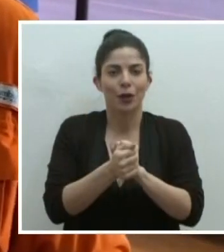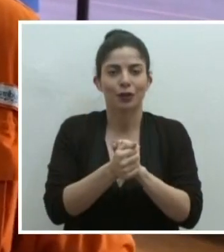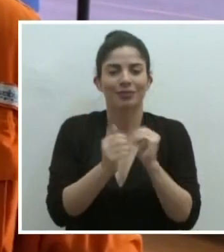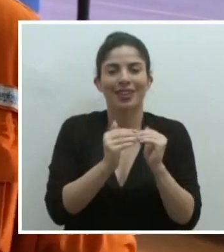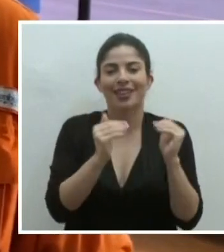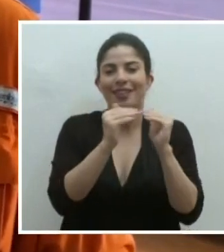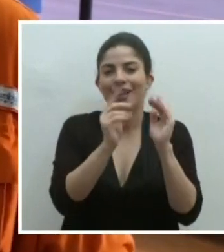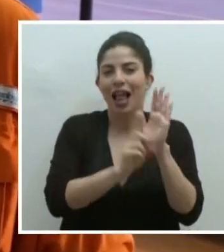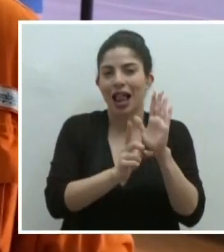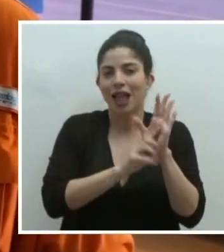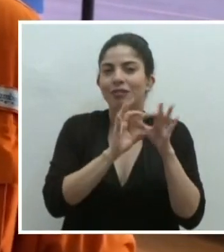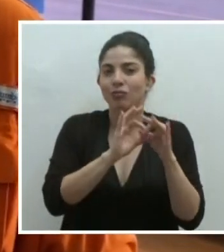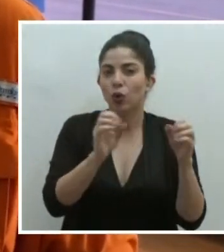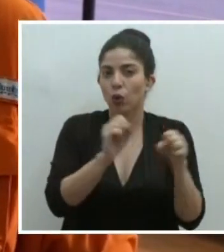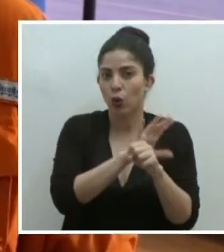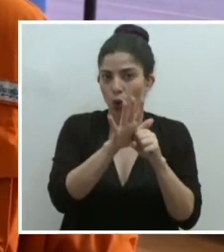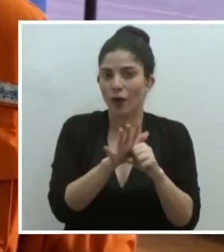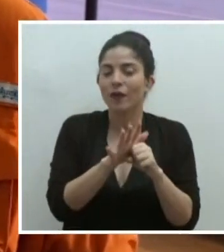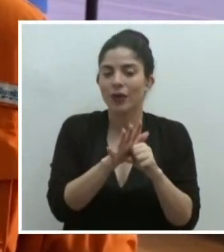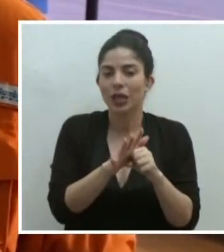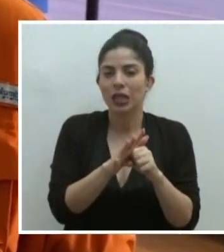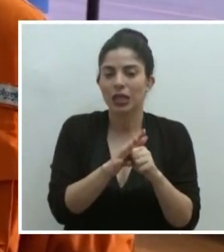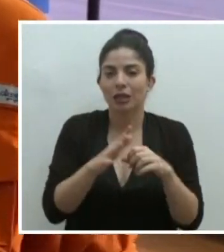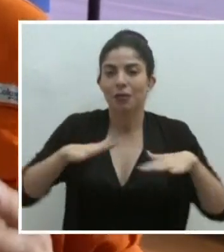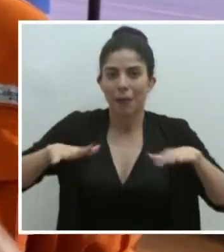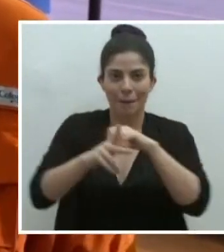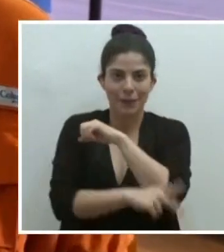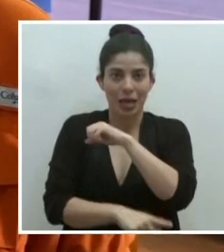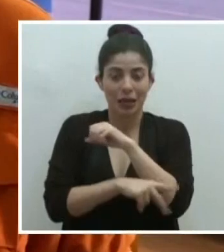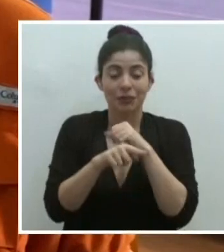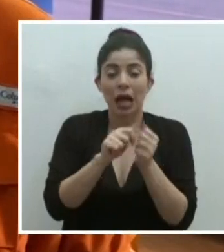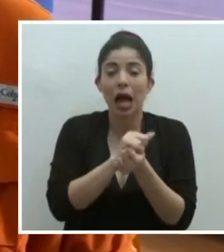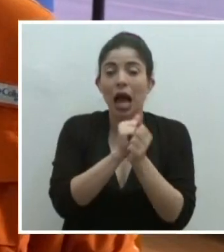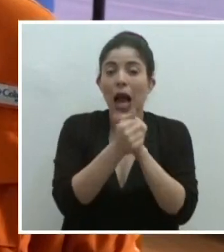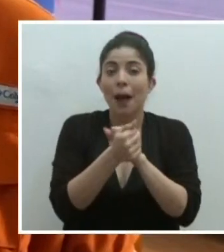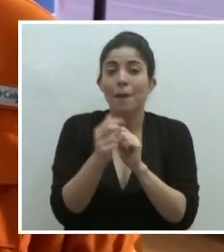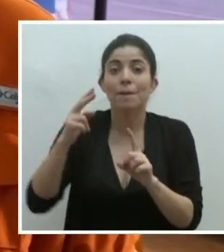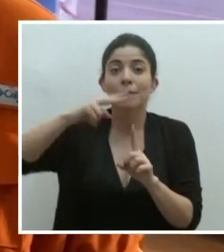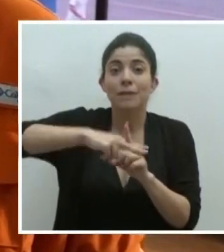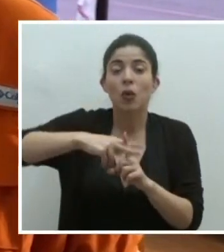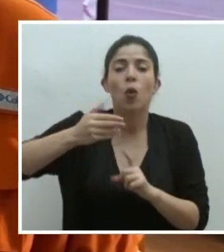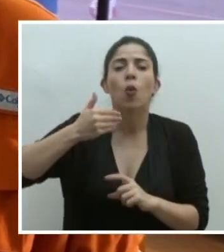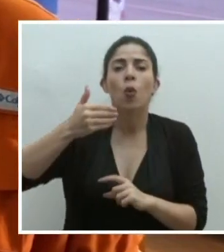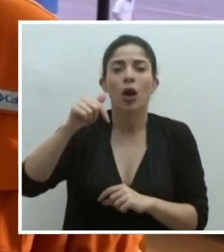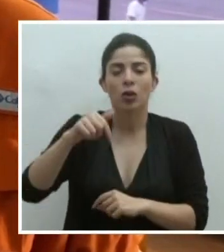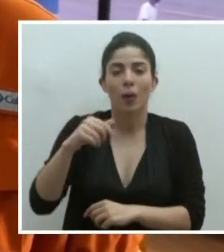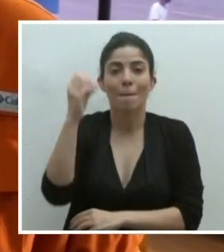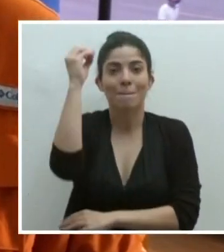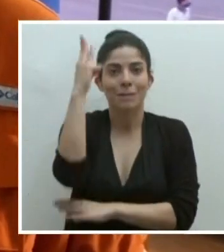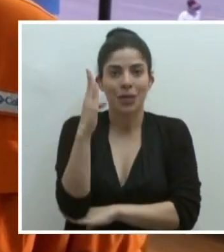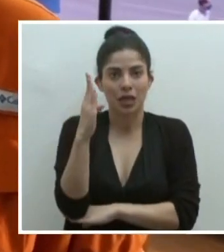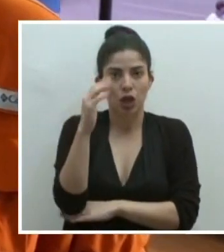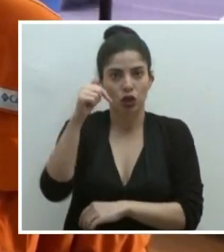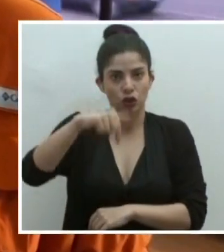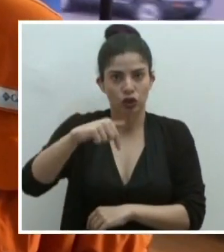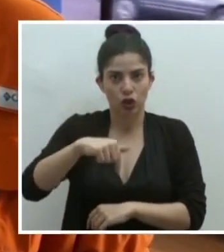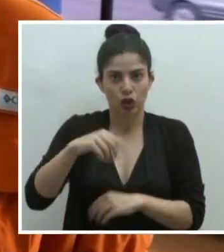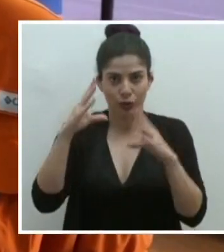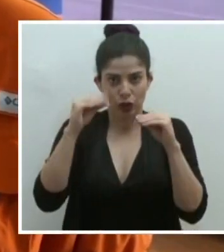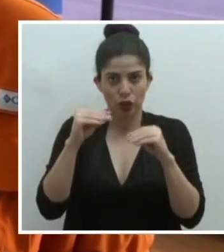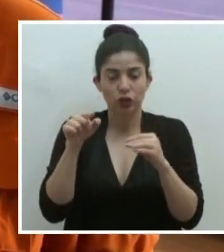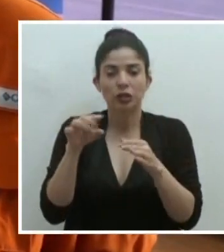alerta por COVID-19 que rigen en el país. Estos cambios serán efectivos a partir de la medianoche de hoy y